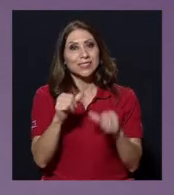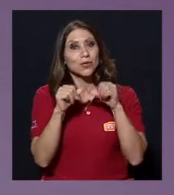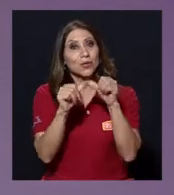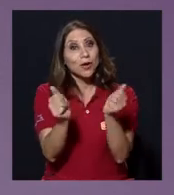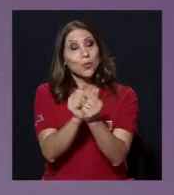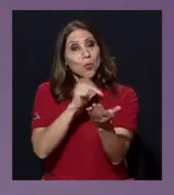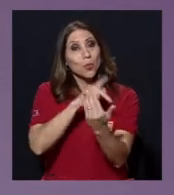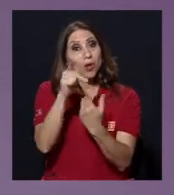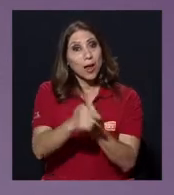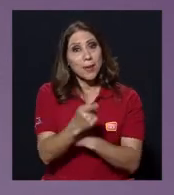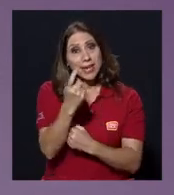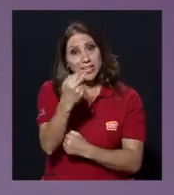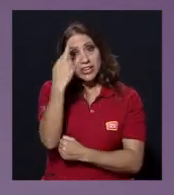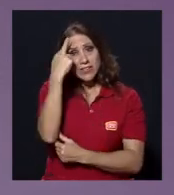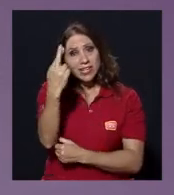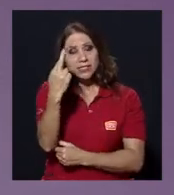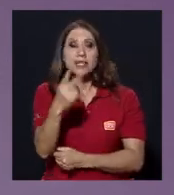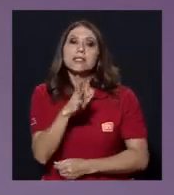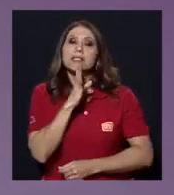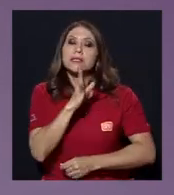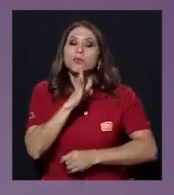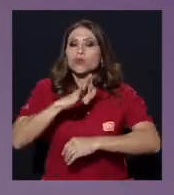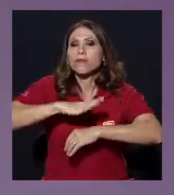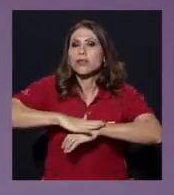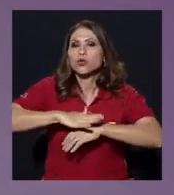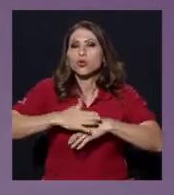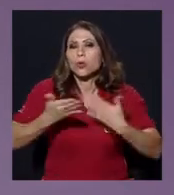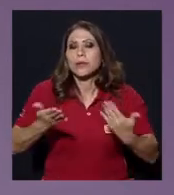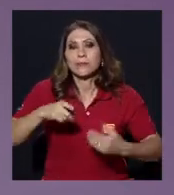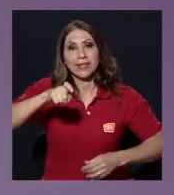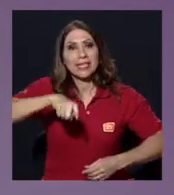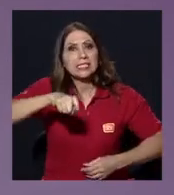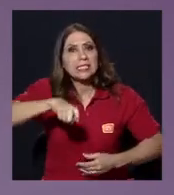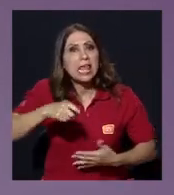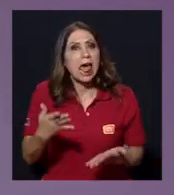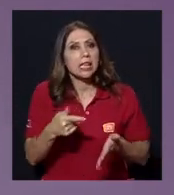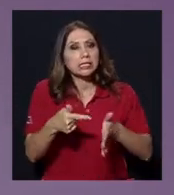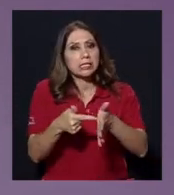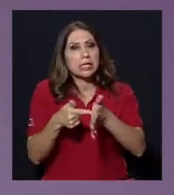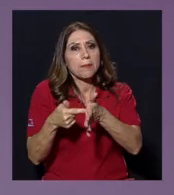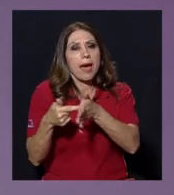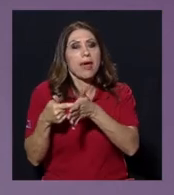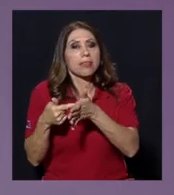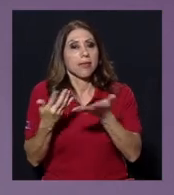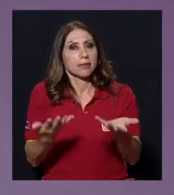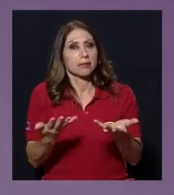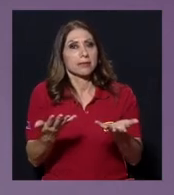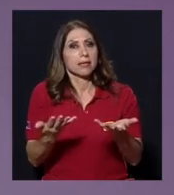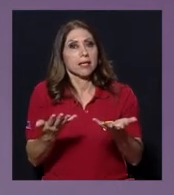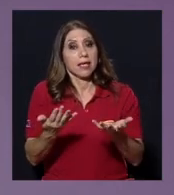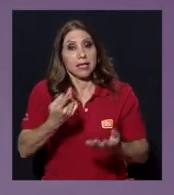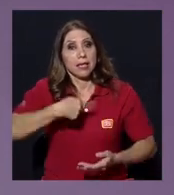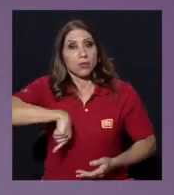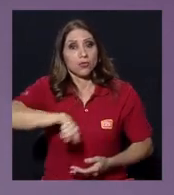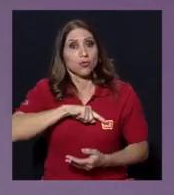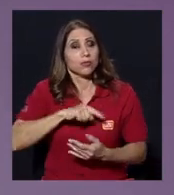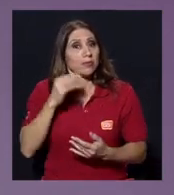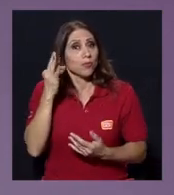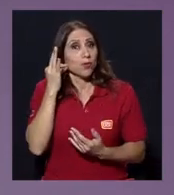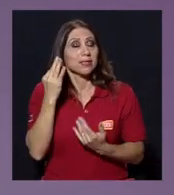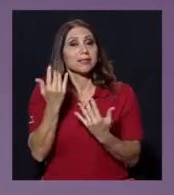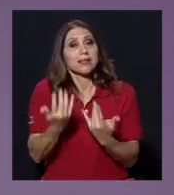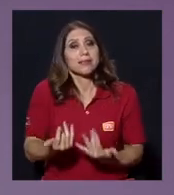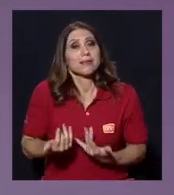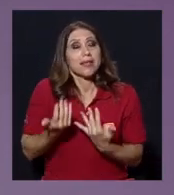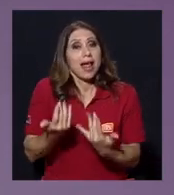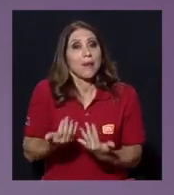Gracias por continuar con Irreverencias. Estamos conversando sobre las necesidades, las demandas que las mujeres esperamos